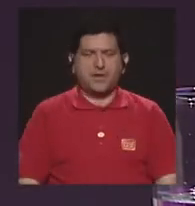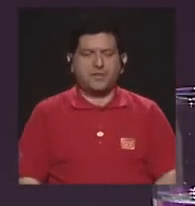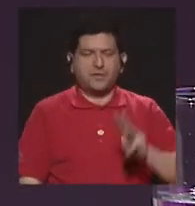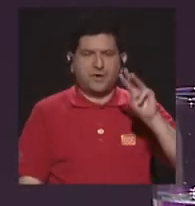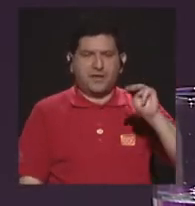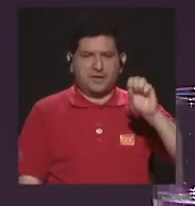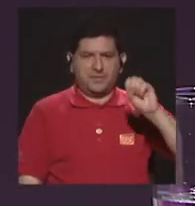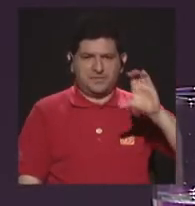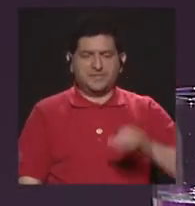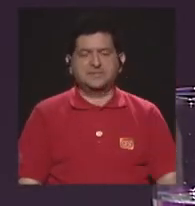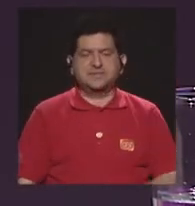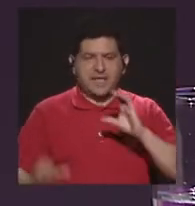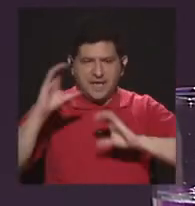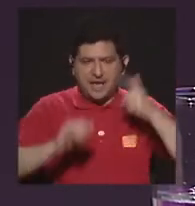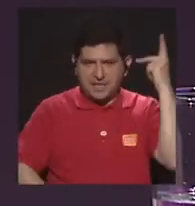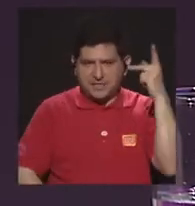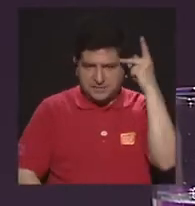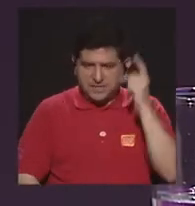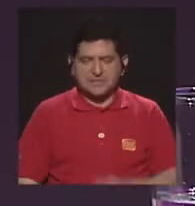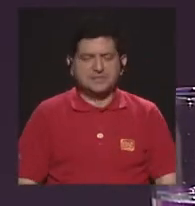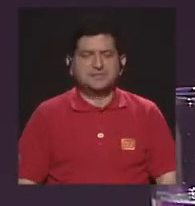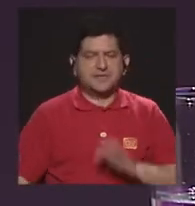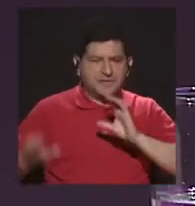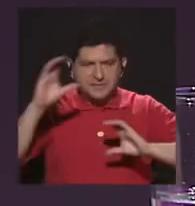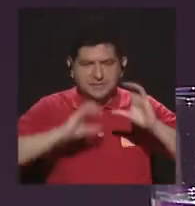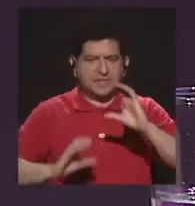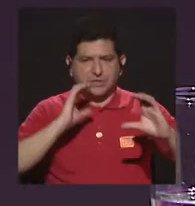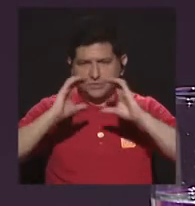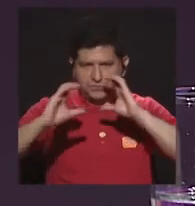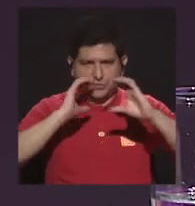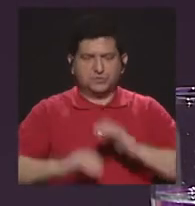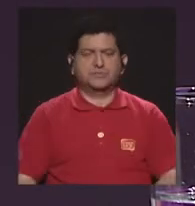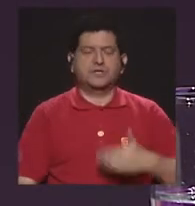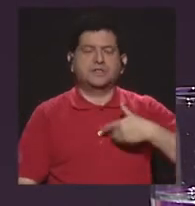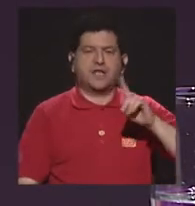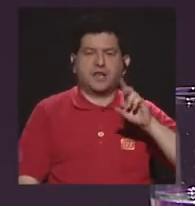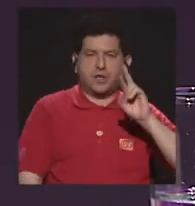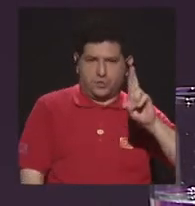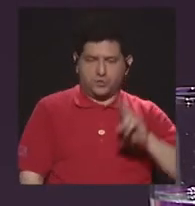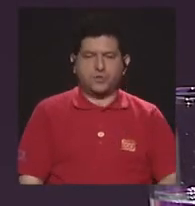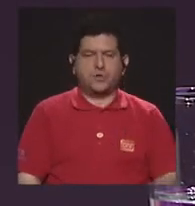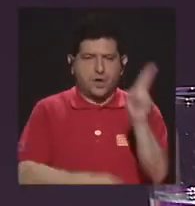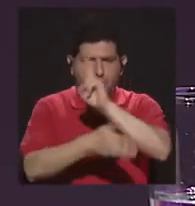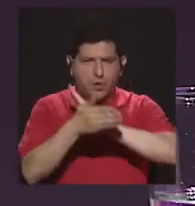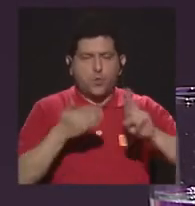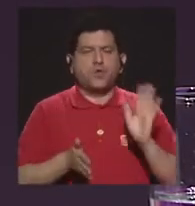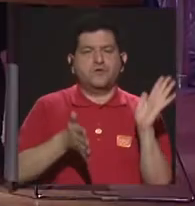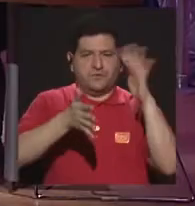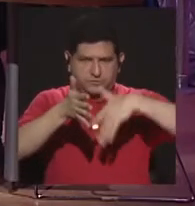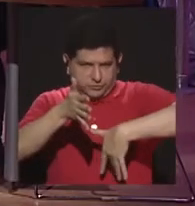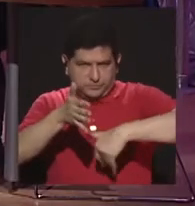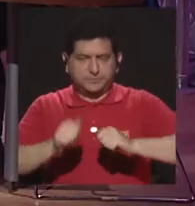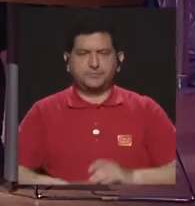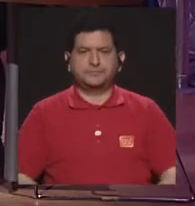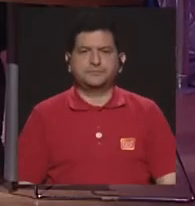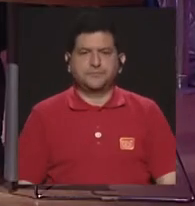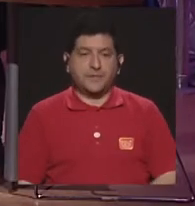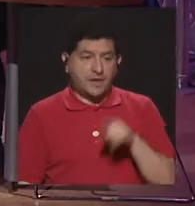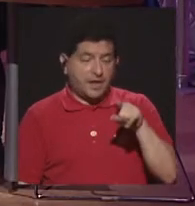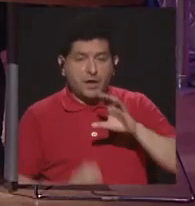máster en ciencias políticas, en ciencias de la comunicación también. Tiene un doctorado por la Universidad de Barcelona